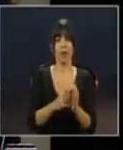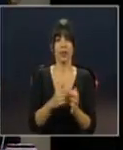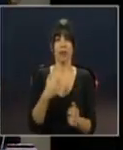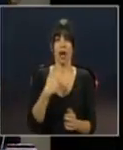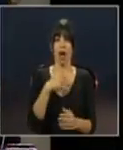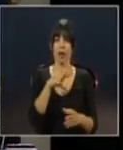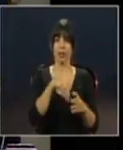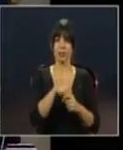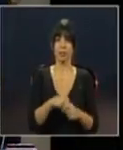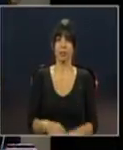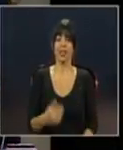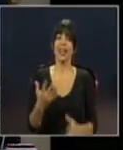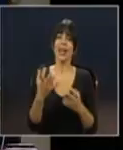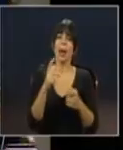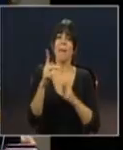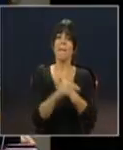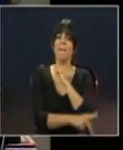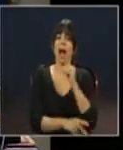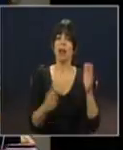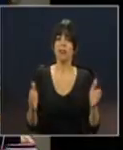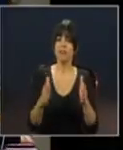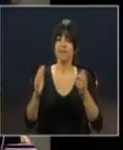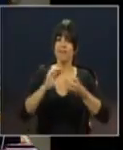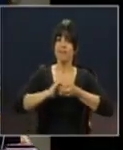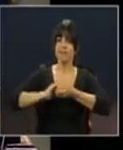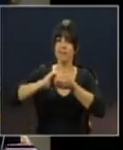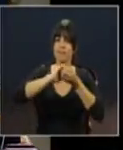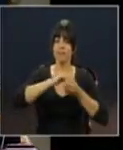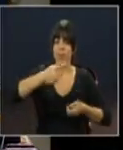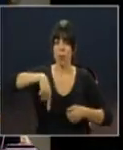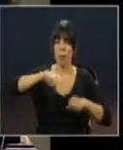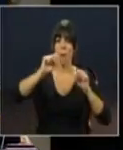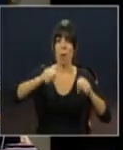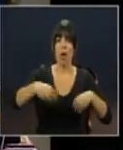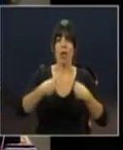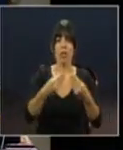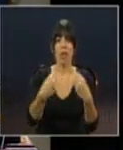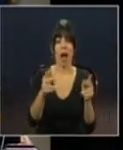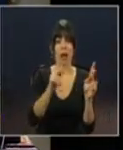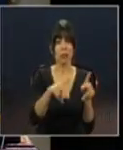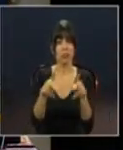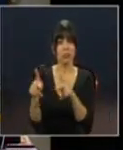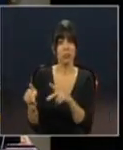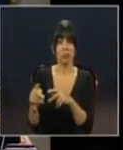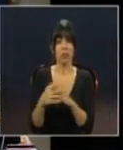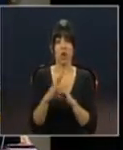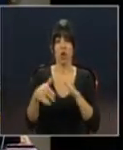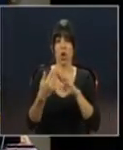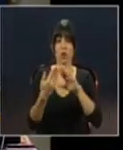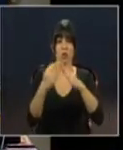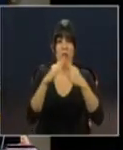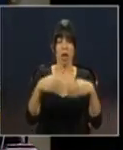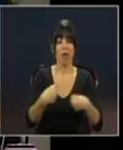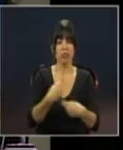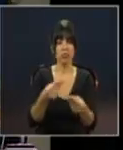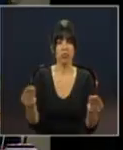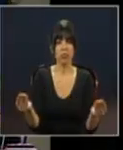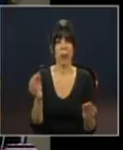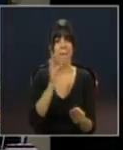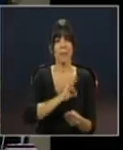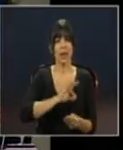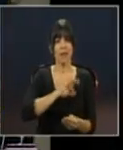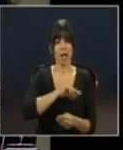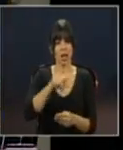Queremos un país próspero y solidario, capaz de brindar a sus ciudadanas y ciudadanos los beneficios de que son